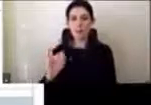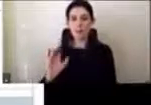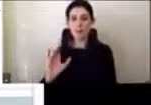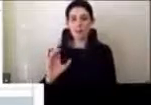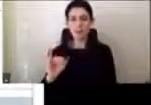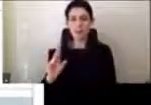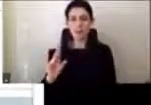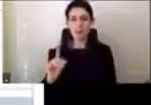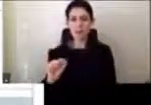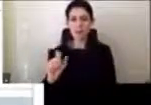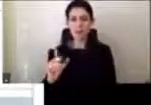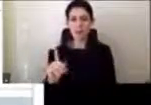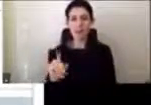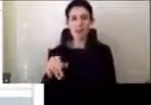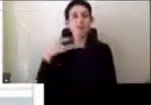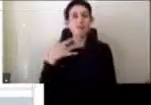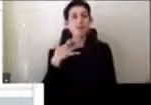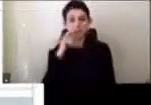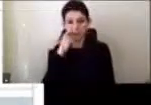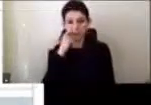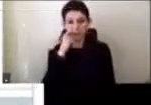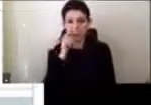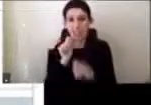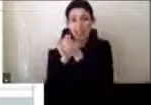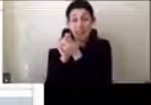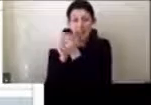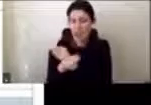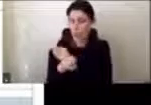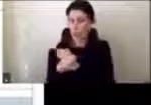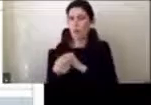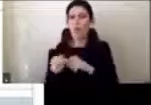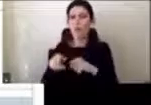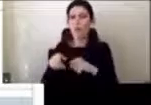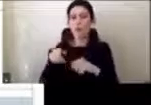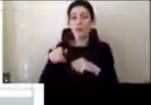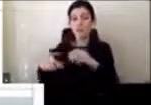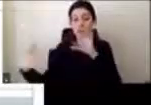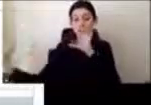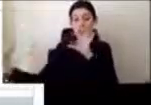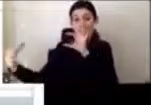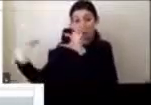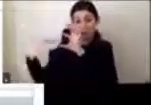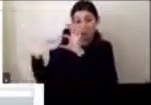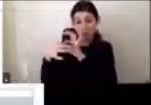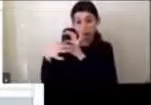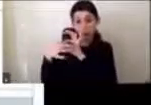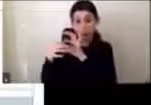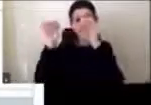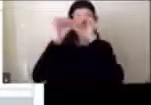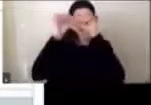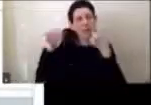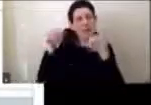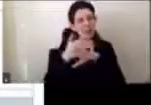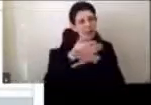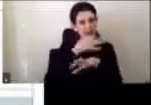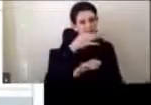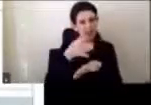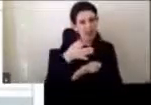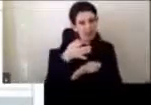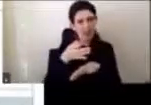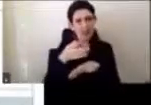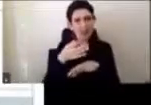dinámicos que se están produciendo de conexiones entre los sistemas que ya se mencionaron anteriormente, ¿no es cierto?, que van a